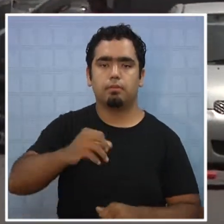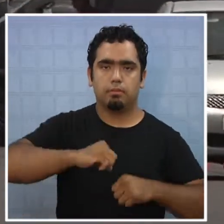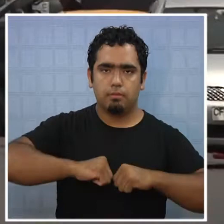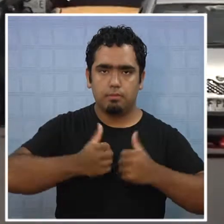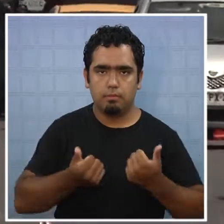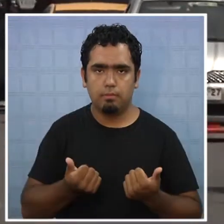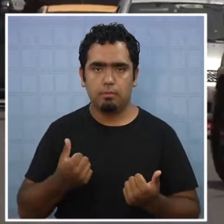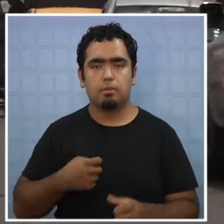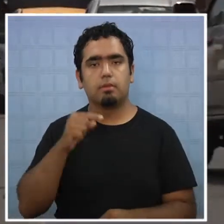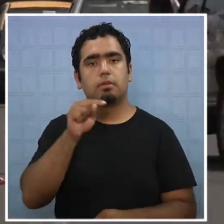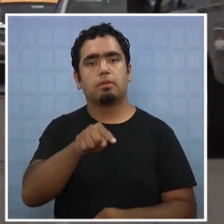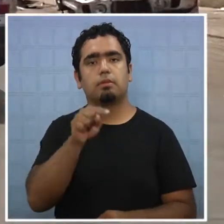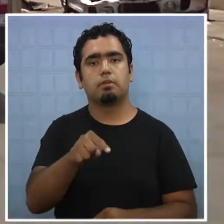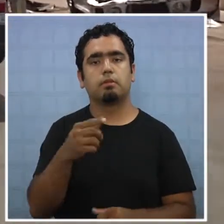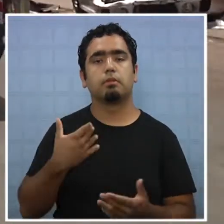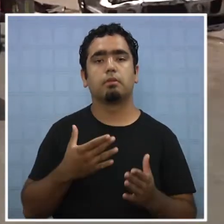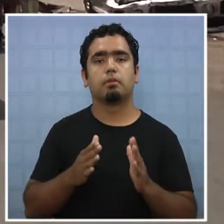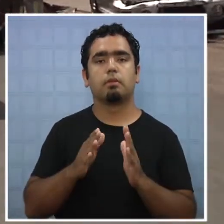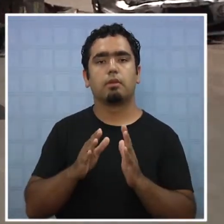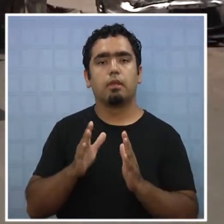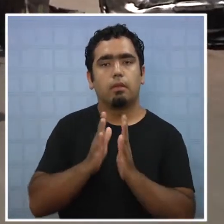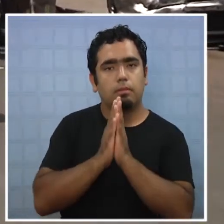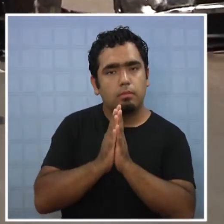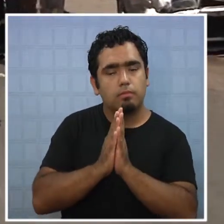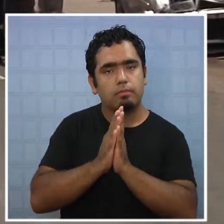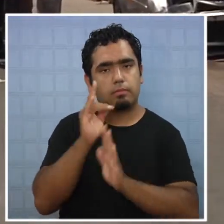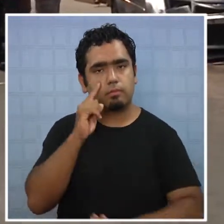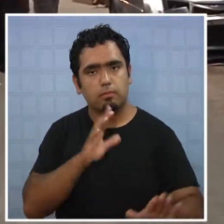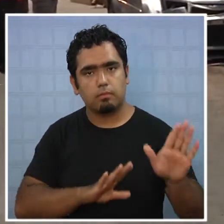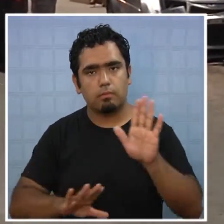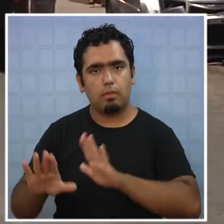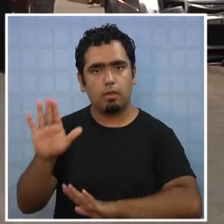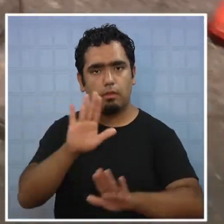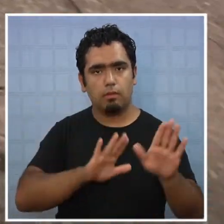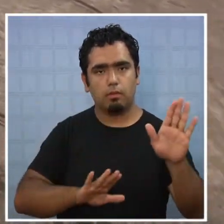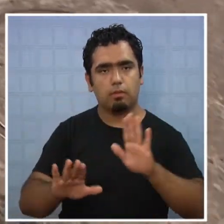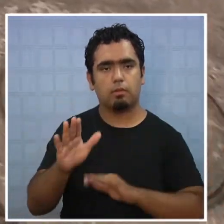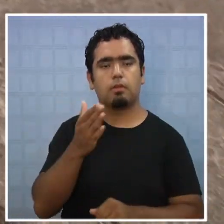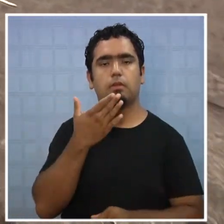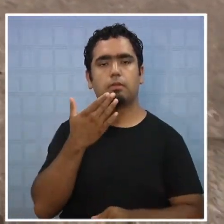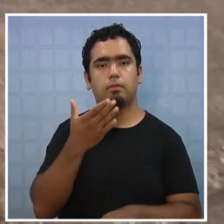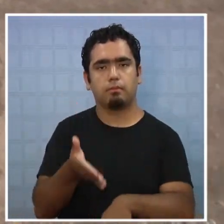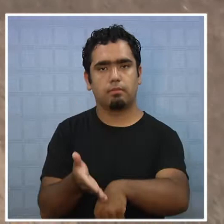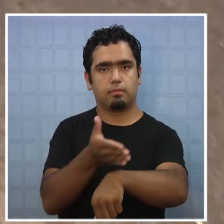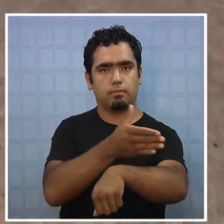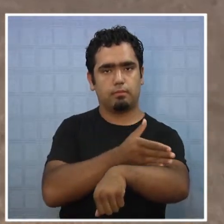ven involucrados principalmente jóvenes. Por eso, el llamado es a evitar las conductas de